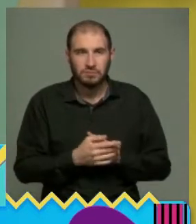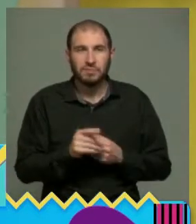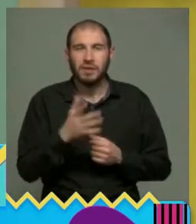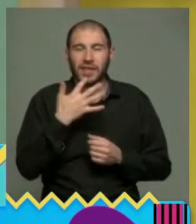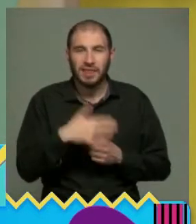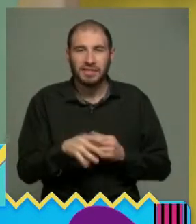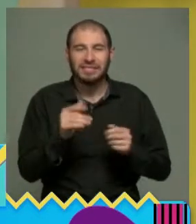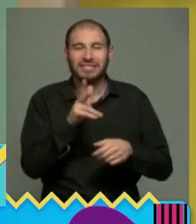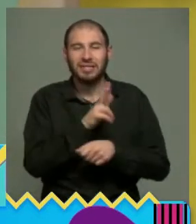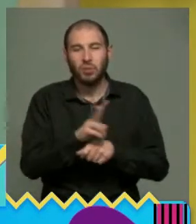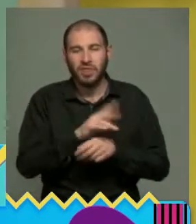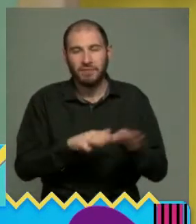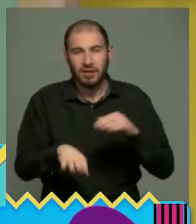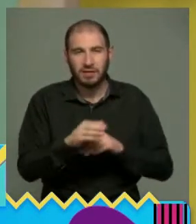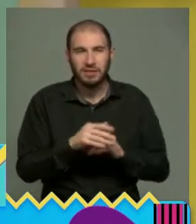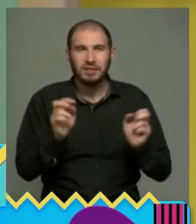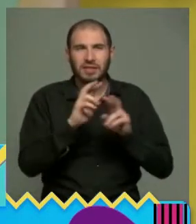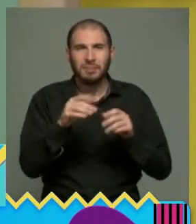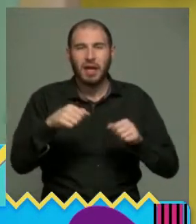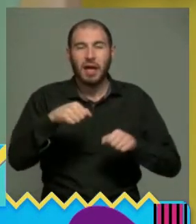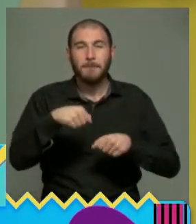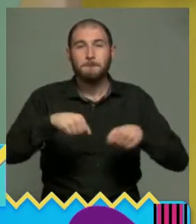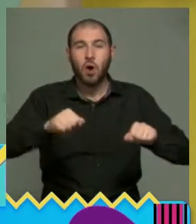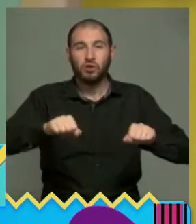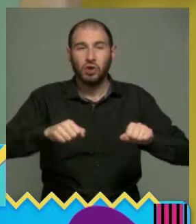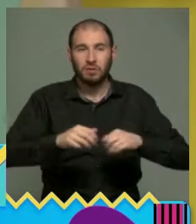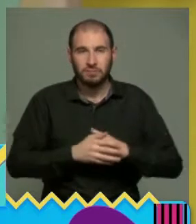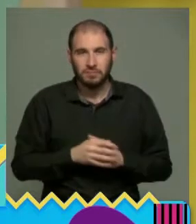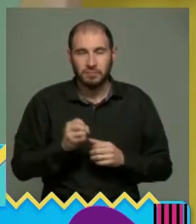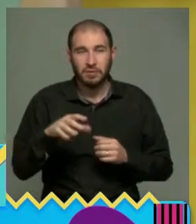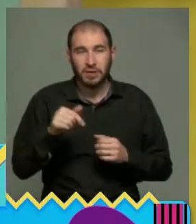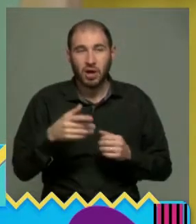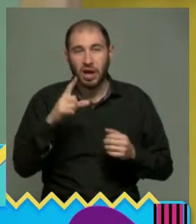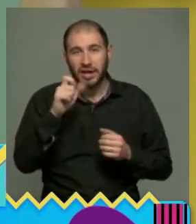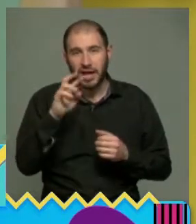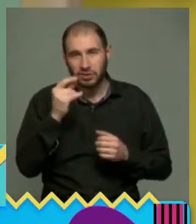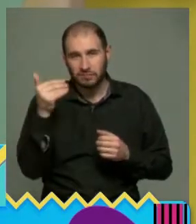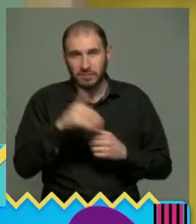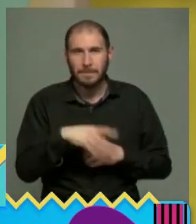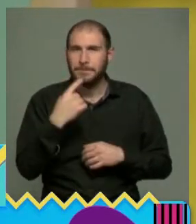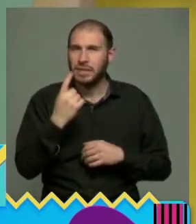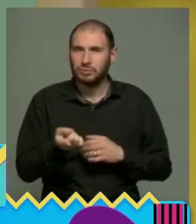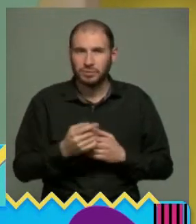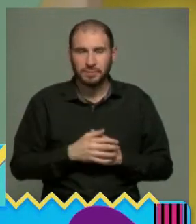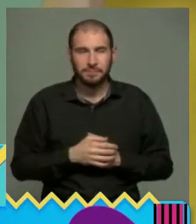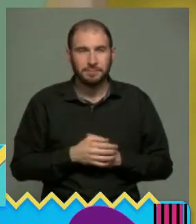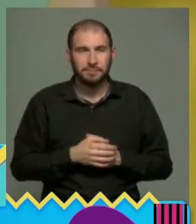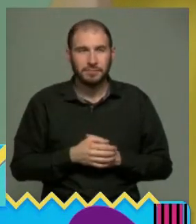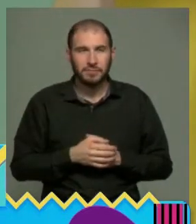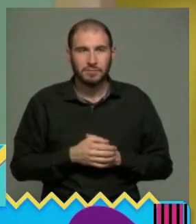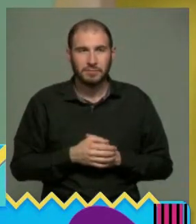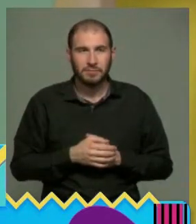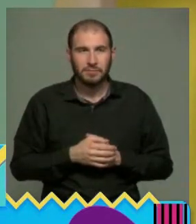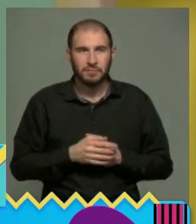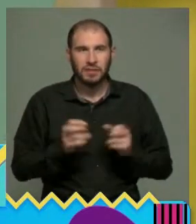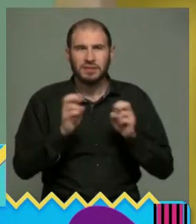comprenden todo lo que es seguridad vial y demás, el tema de los motociclistas, porque aprovechando que tenemos a Carlos también, quería consultarle por